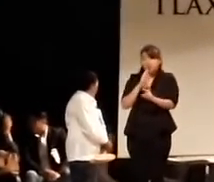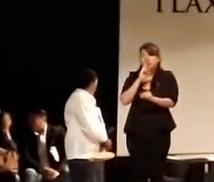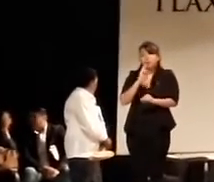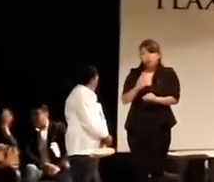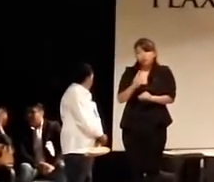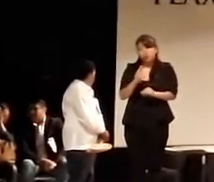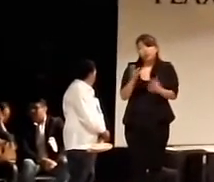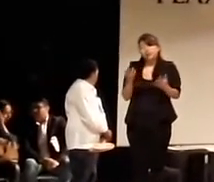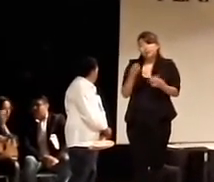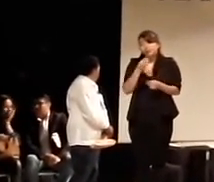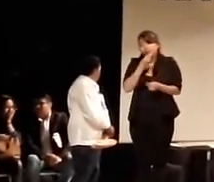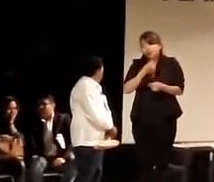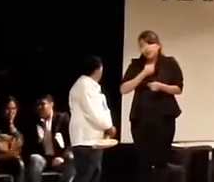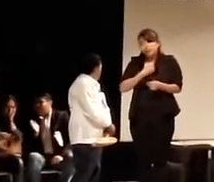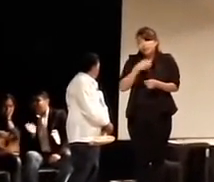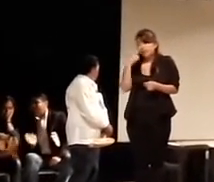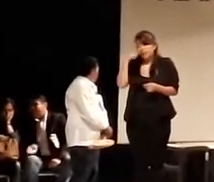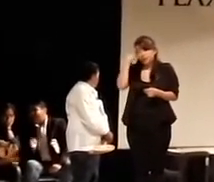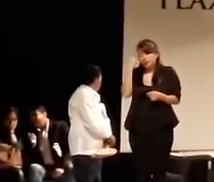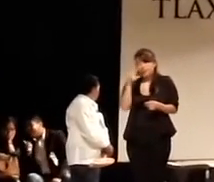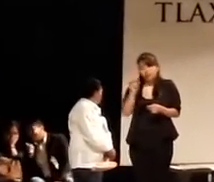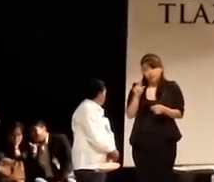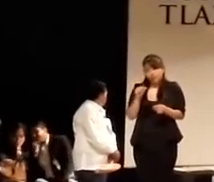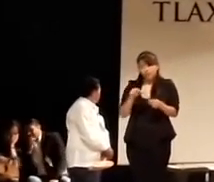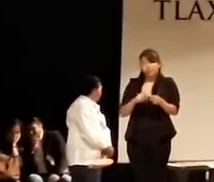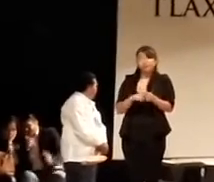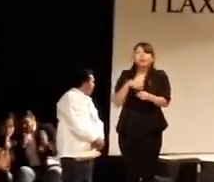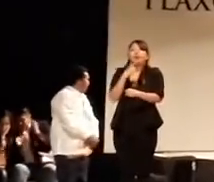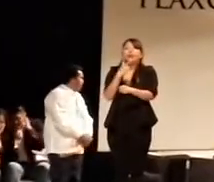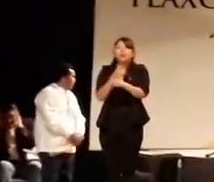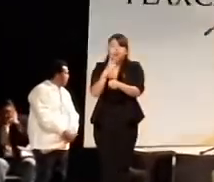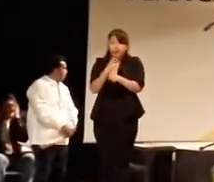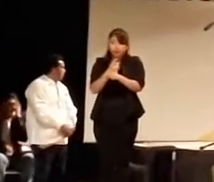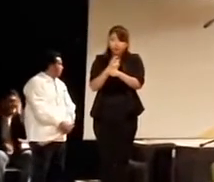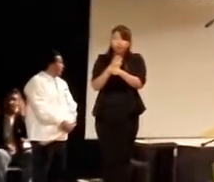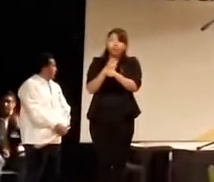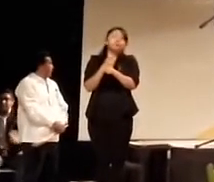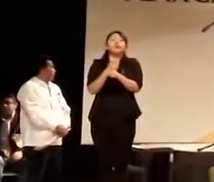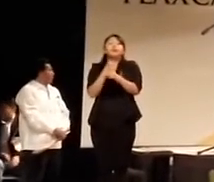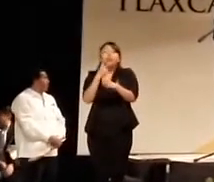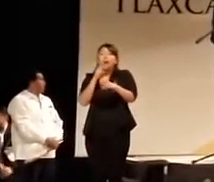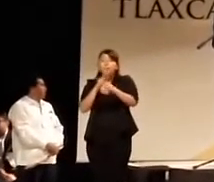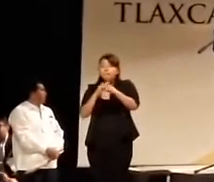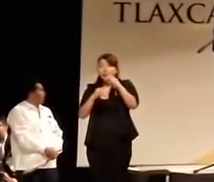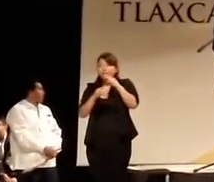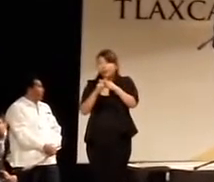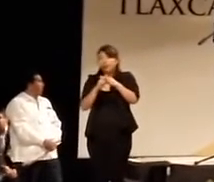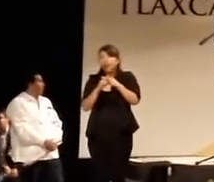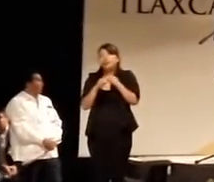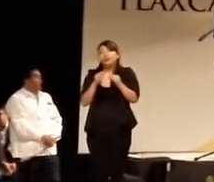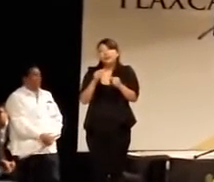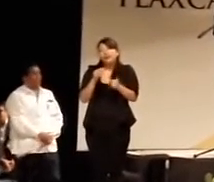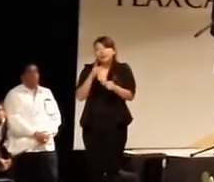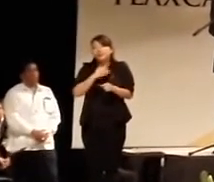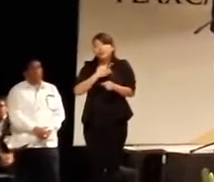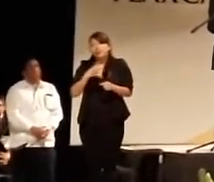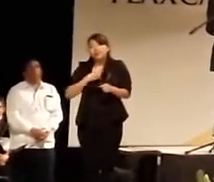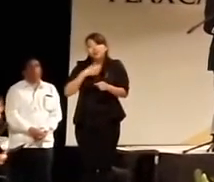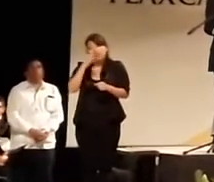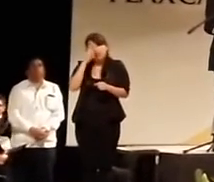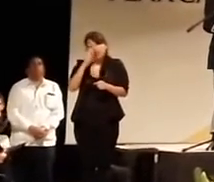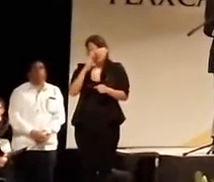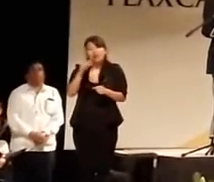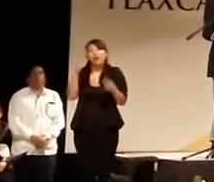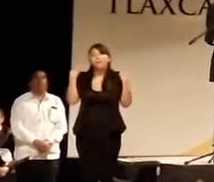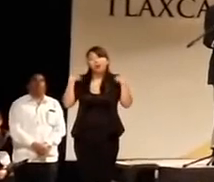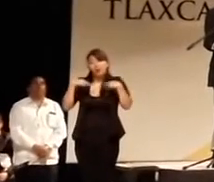Segundo, pensar pedagógicamente una transformación y no un cambio cosmético significa reconocer el trabajo